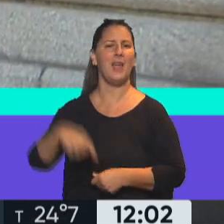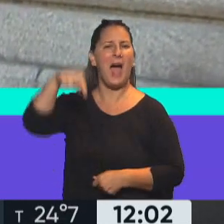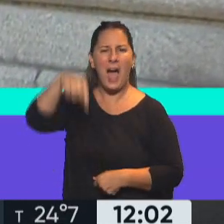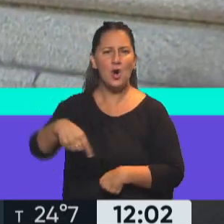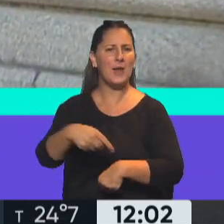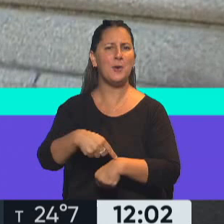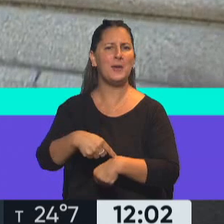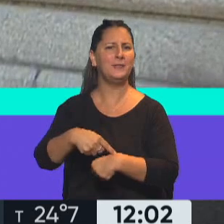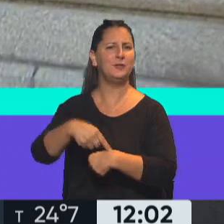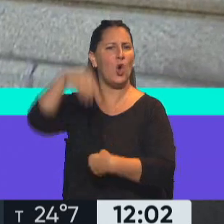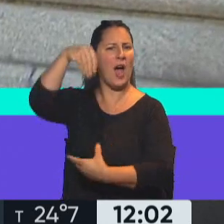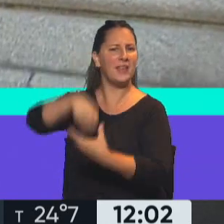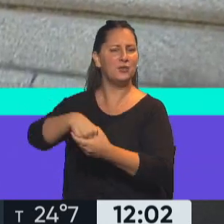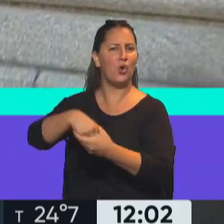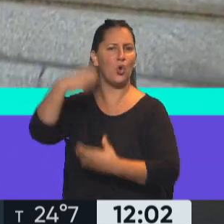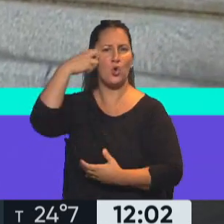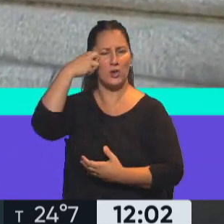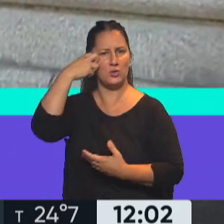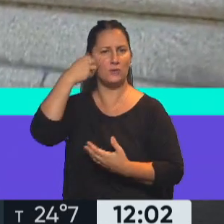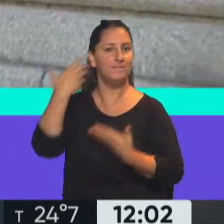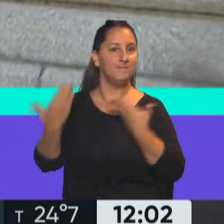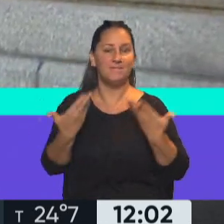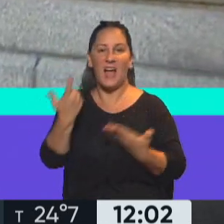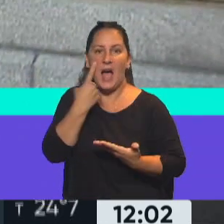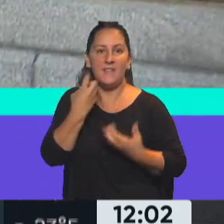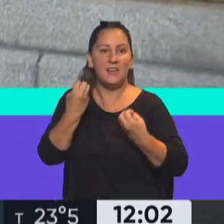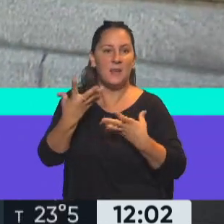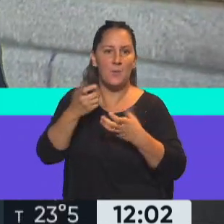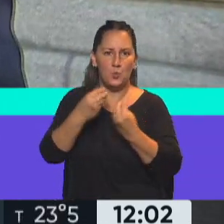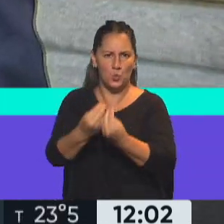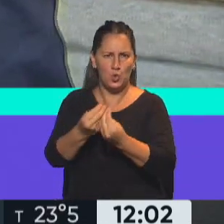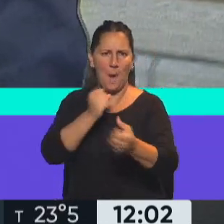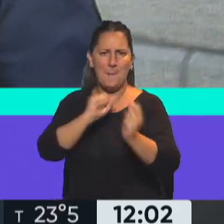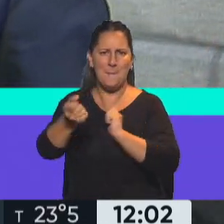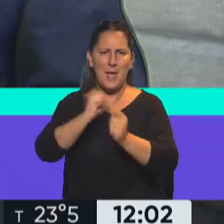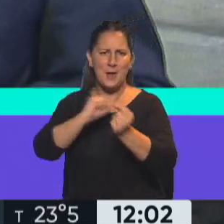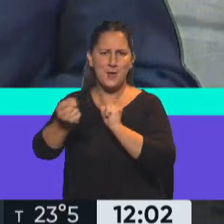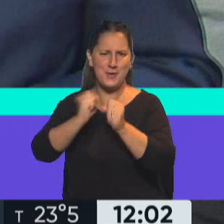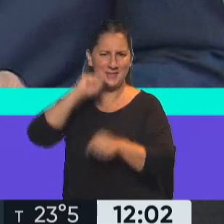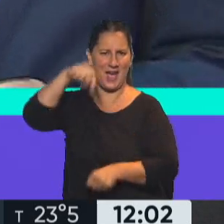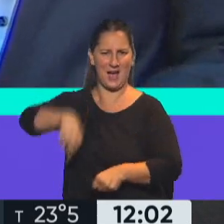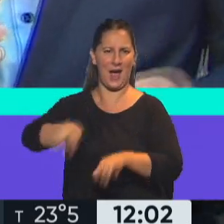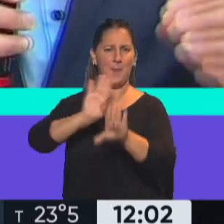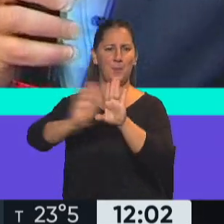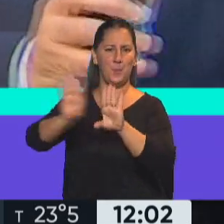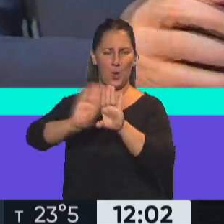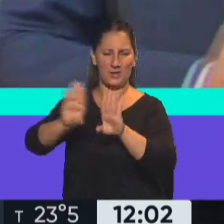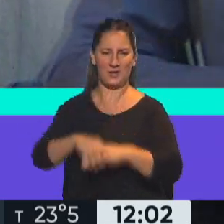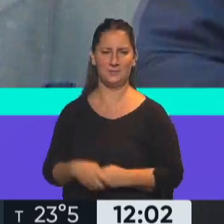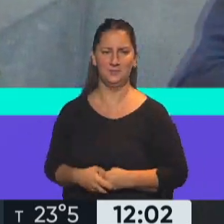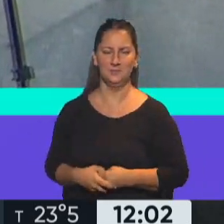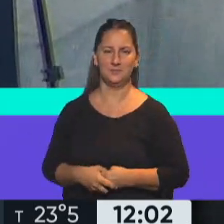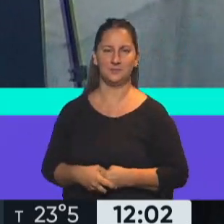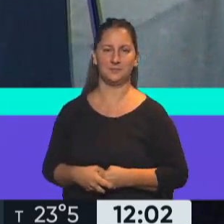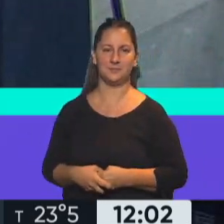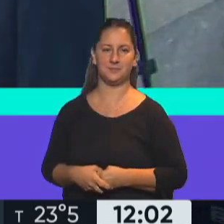estos momentos ante la gran expectativa periodística que podemos ver aquí en la puerta del Senado? En